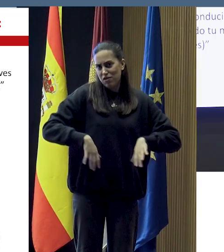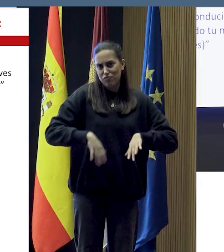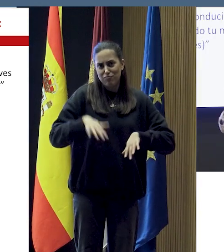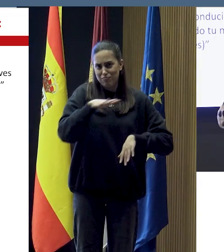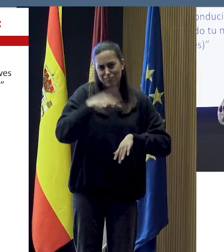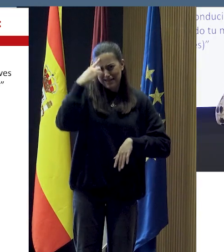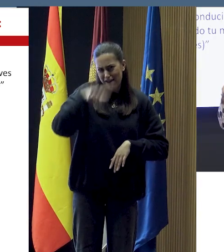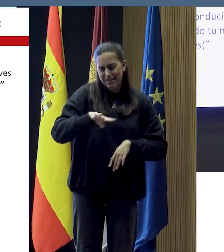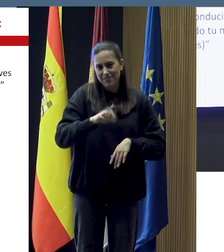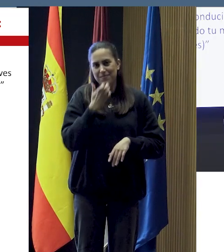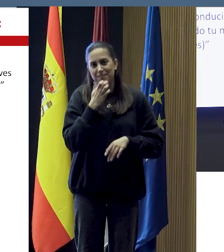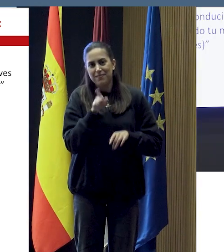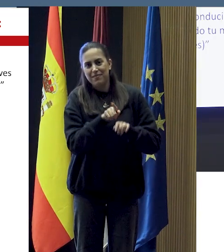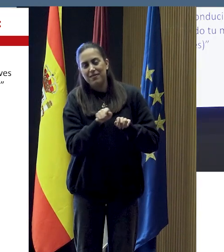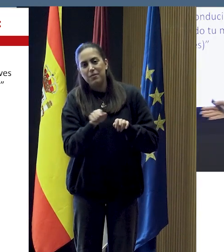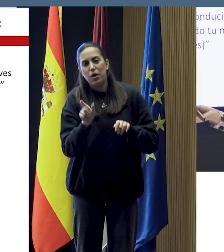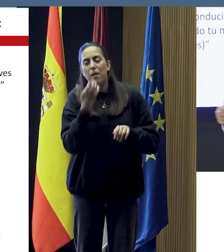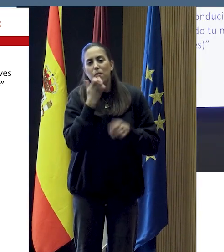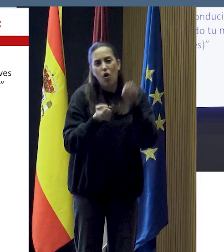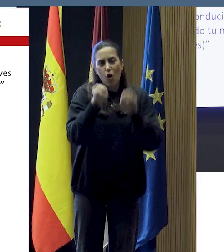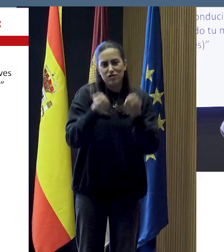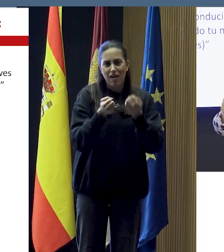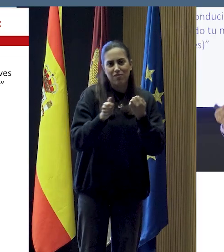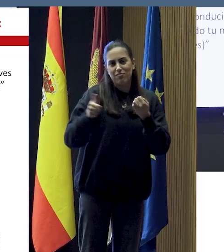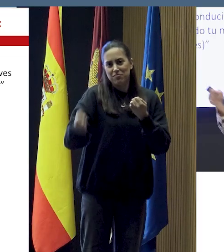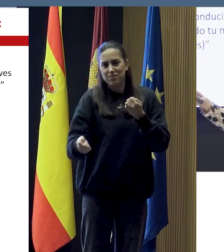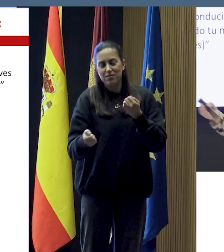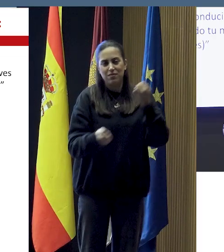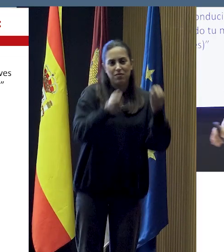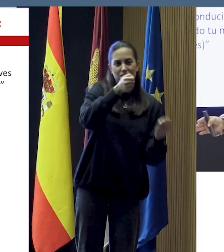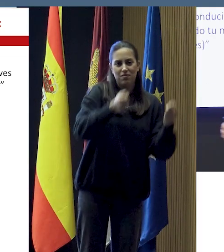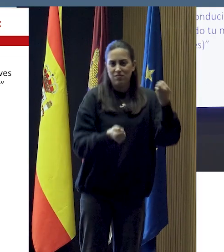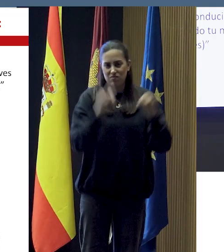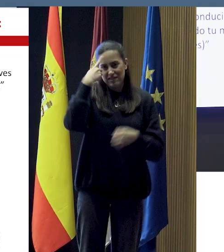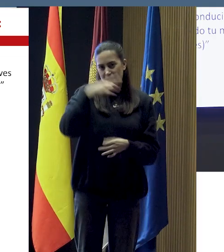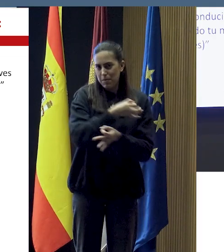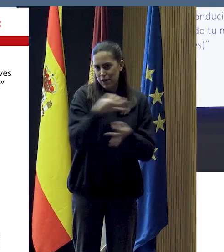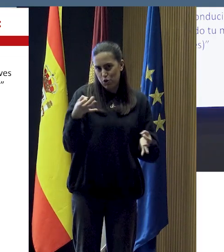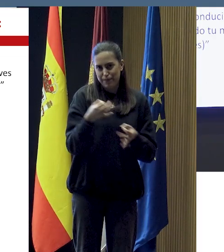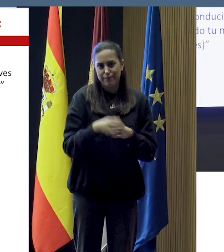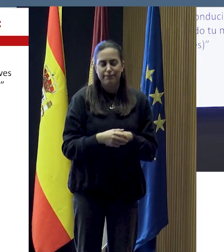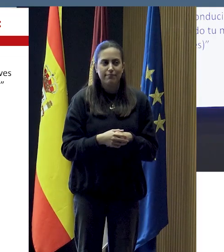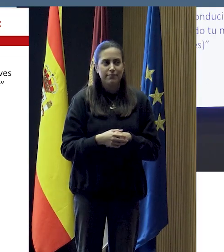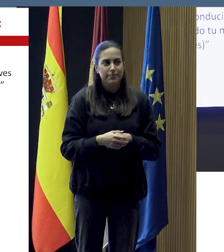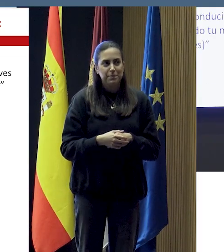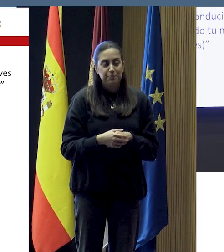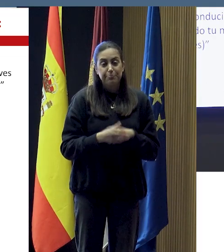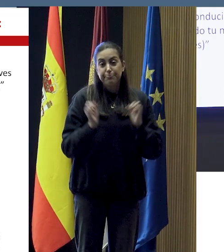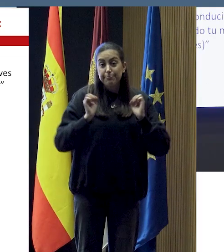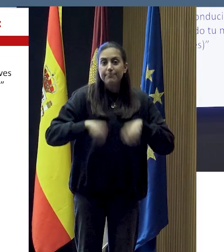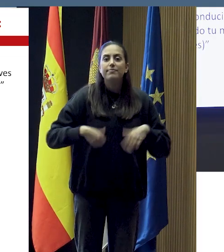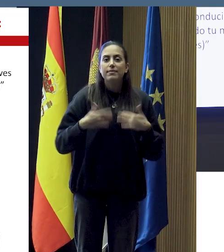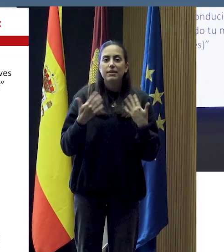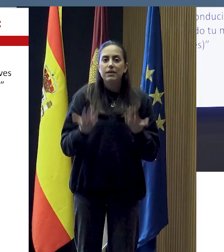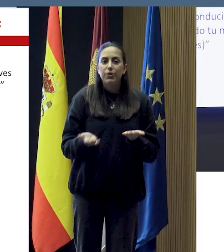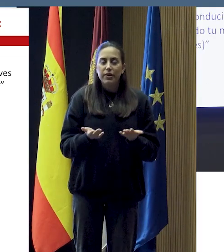que giras o pones el intermitente al mismo tiempo que rotas el volante para irte a la calle que corresponda, ¿vale?